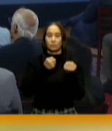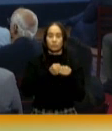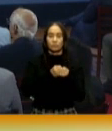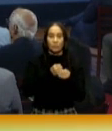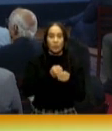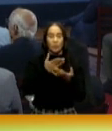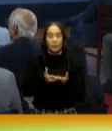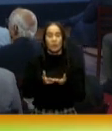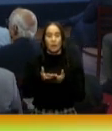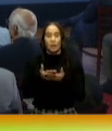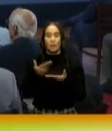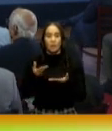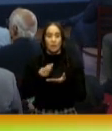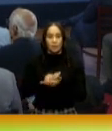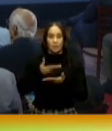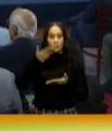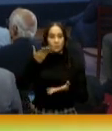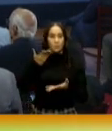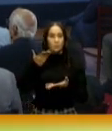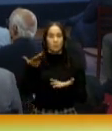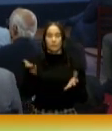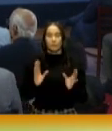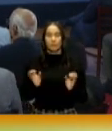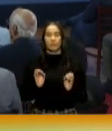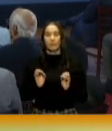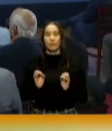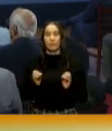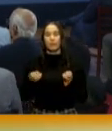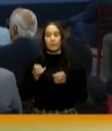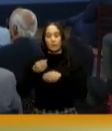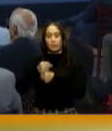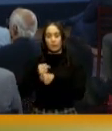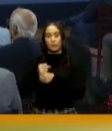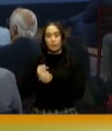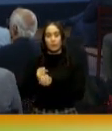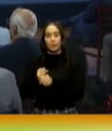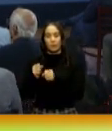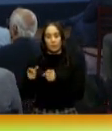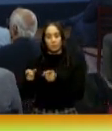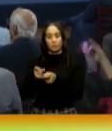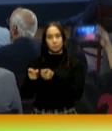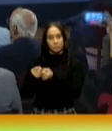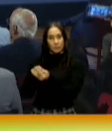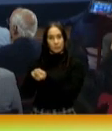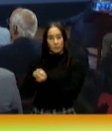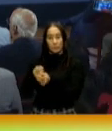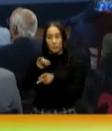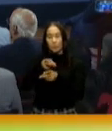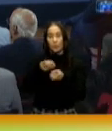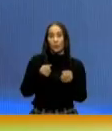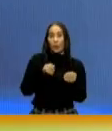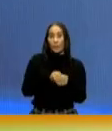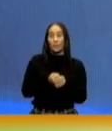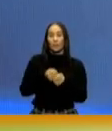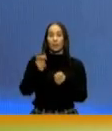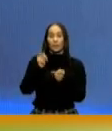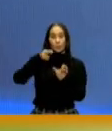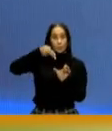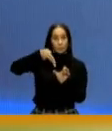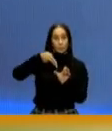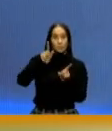ahí en la oficina lo puedo buscar ahora mismo para el que quiera debatir mostrarle todo eso